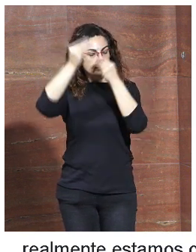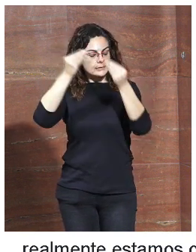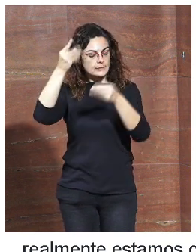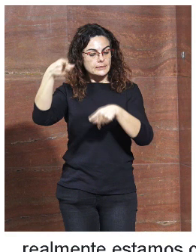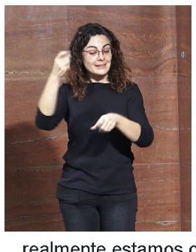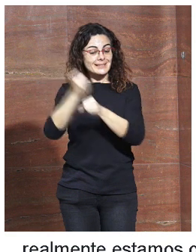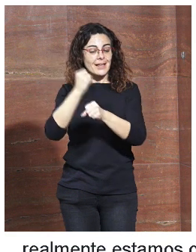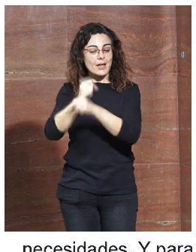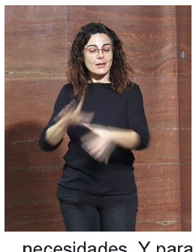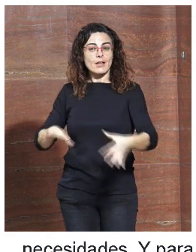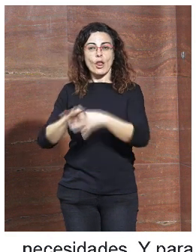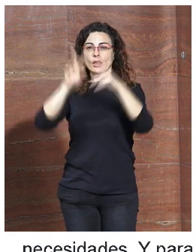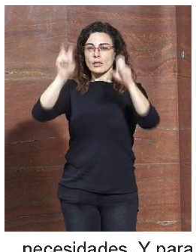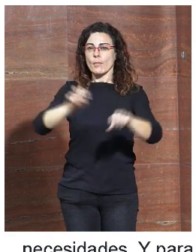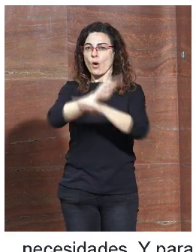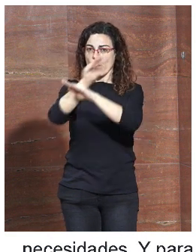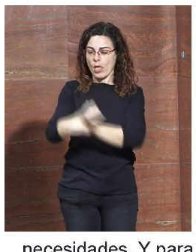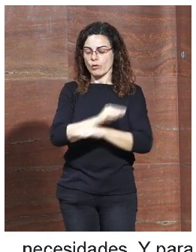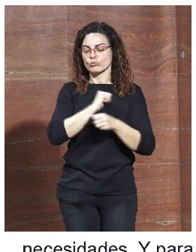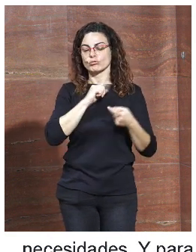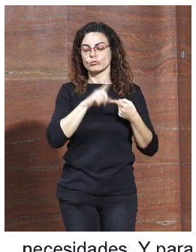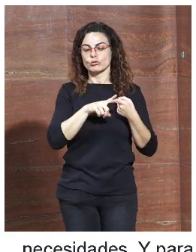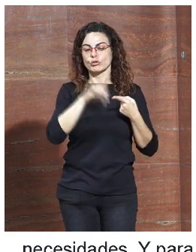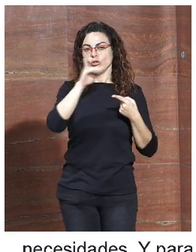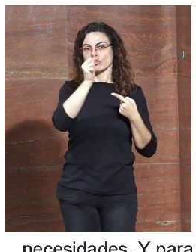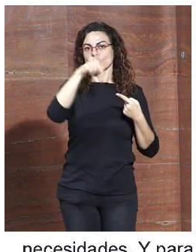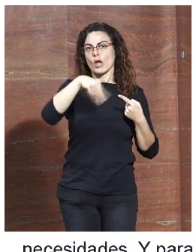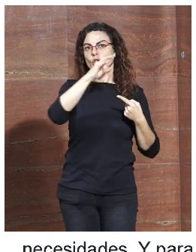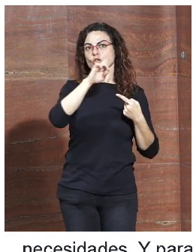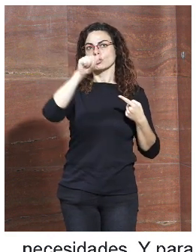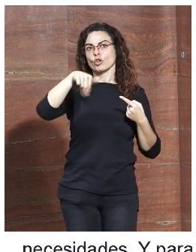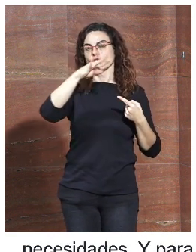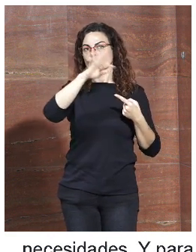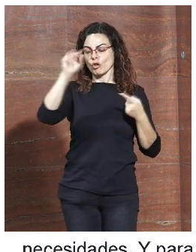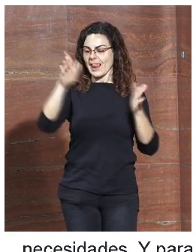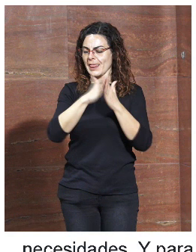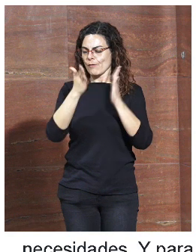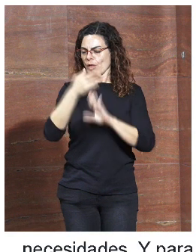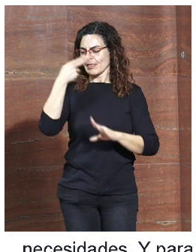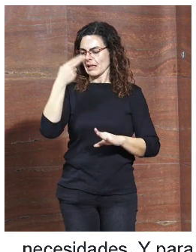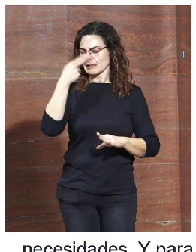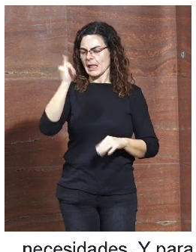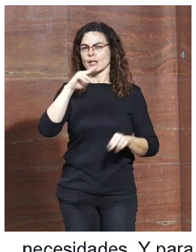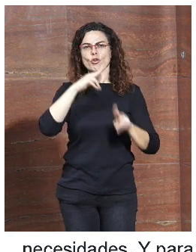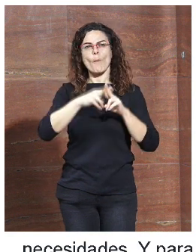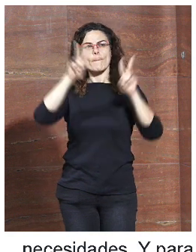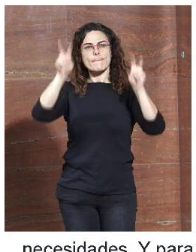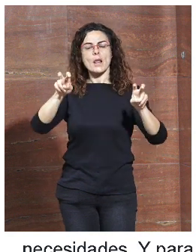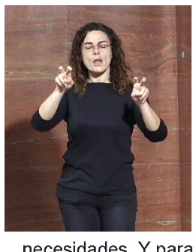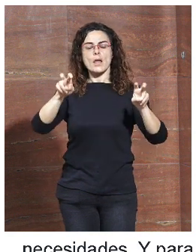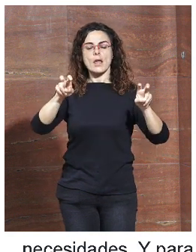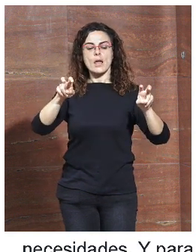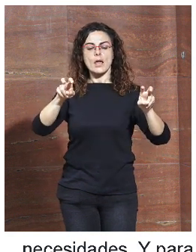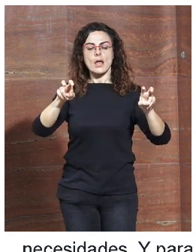el tema de los cuidados. Una es Joan Tronto, que tiene un libro muy interesante que se titula